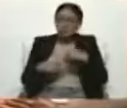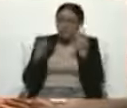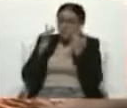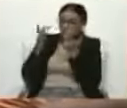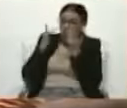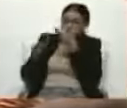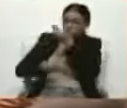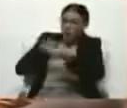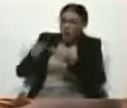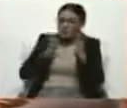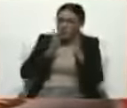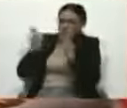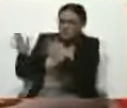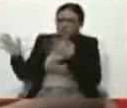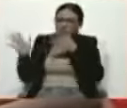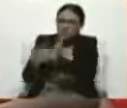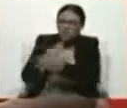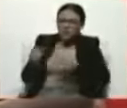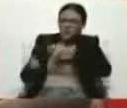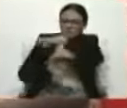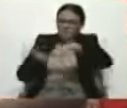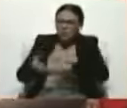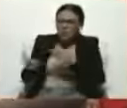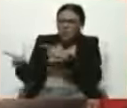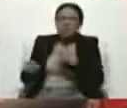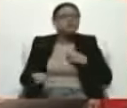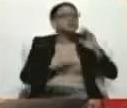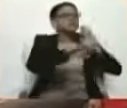llevaron 50 cauchos. Yo los vi.